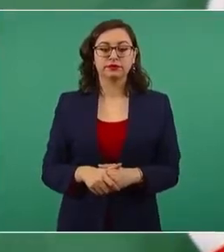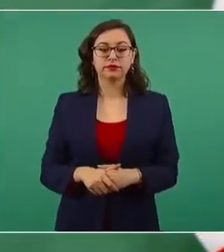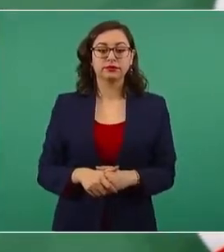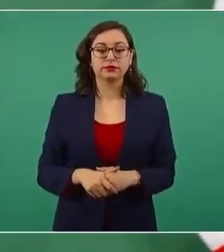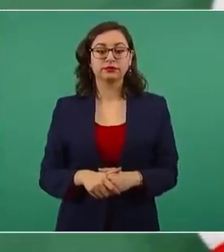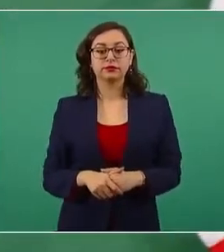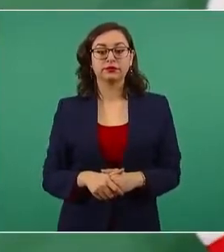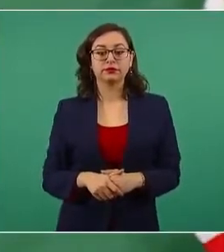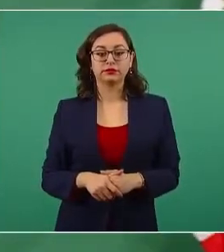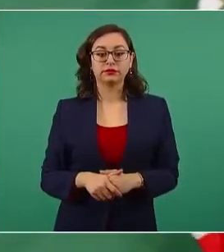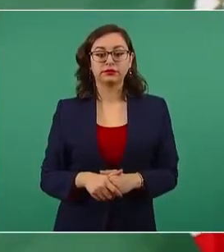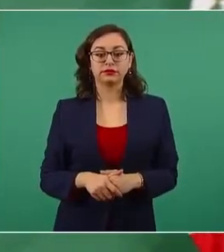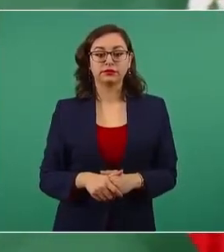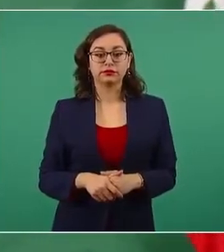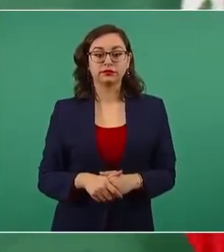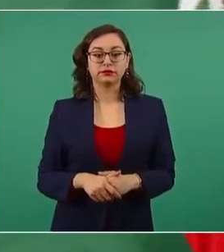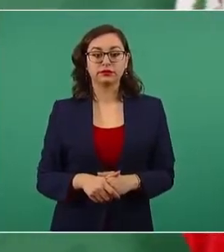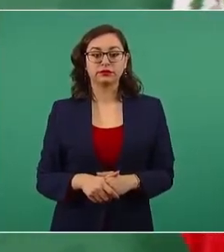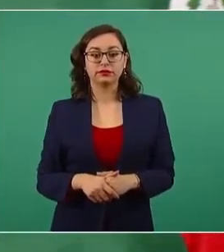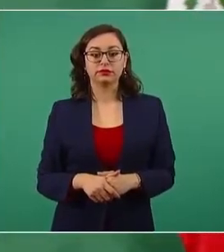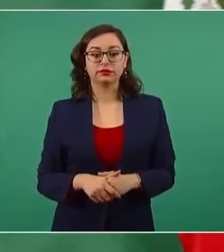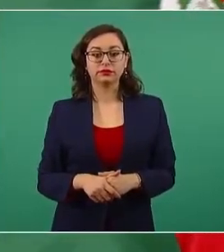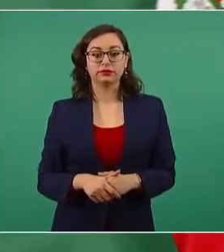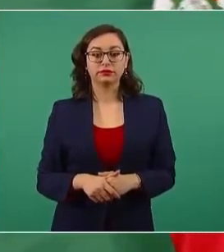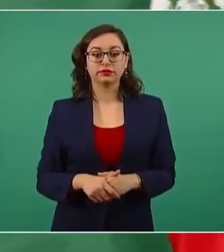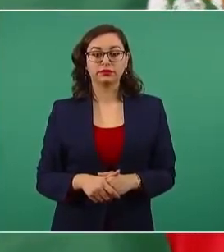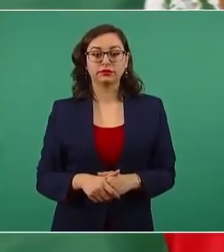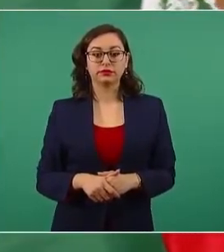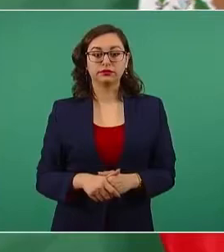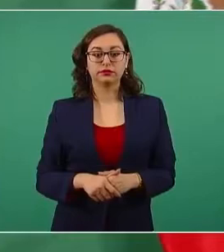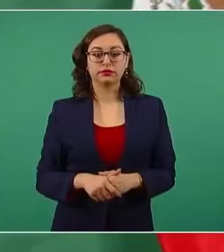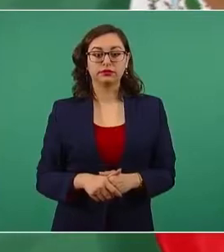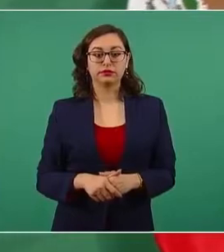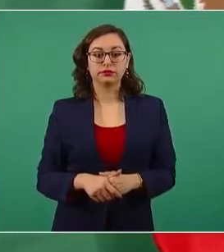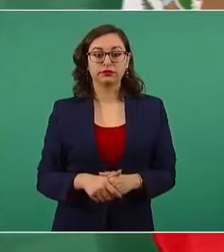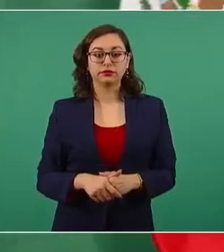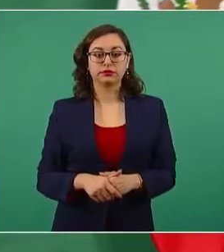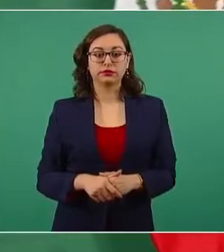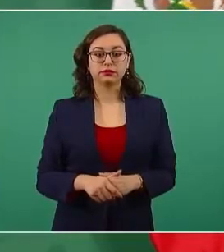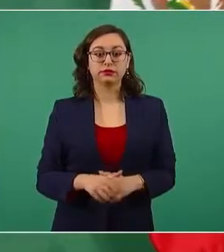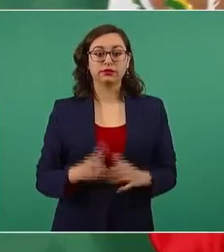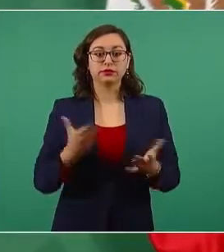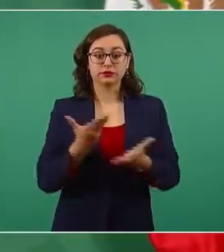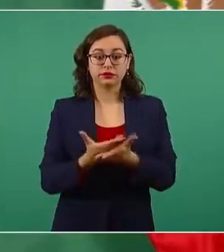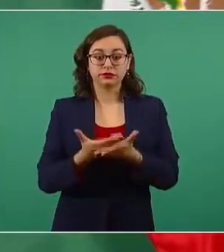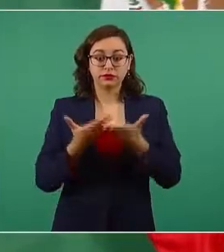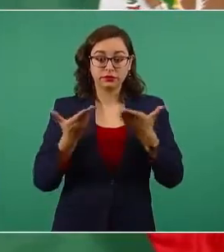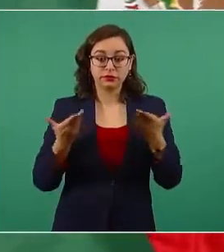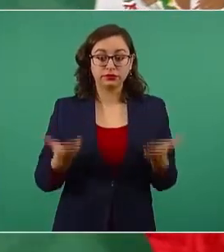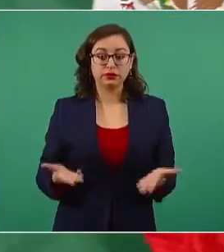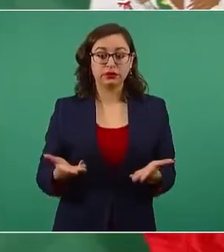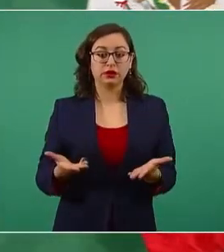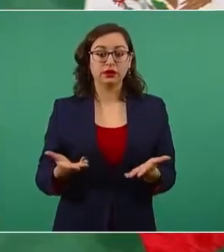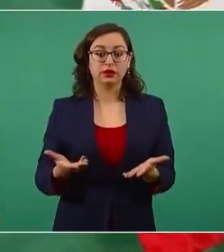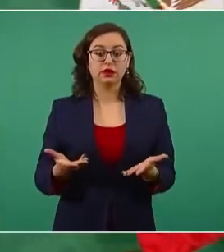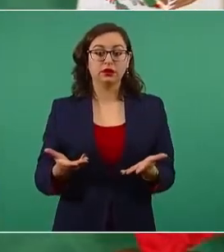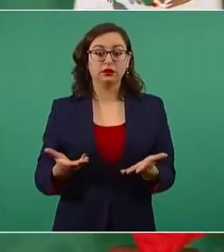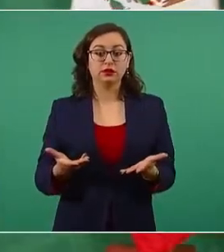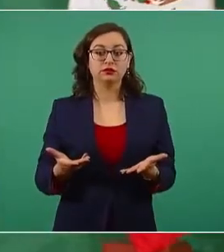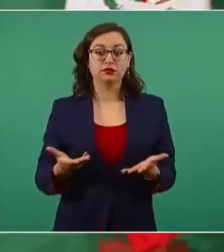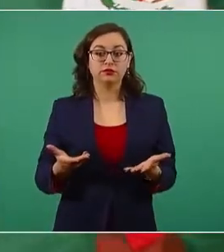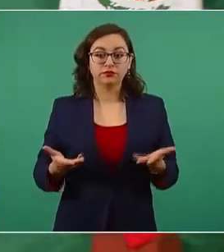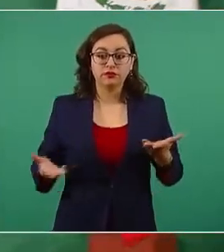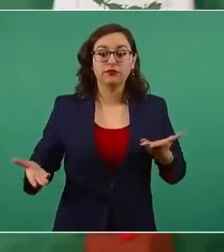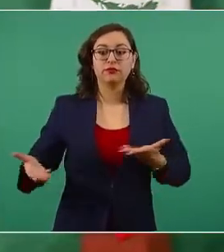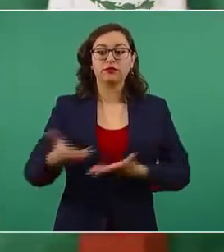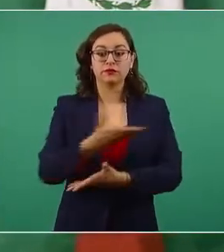hay un reconocimiento por la manera en que estamos llevando a cabo entre